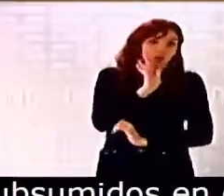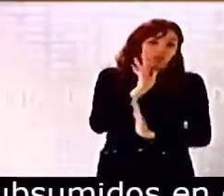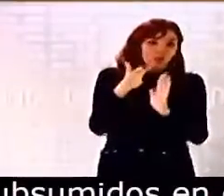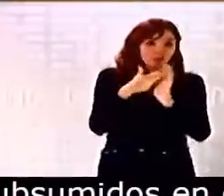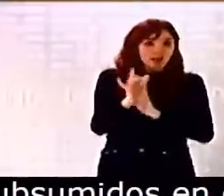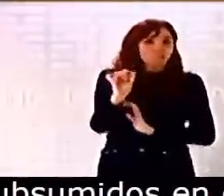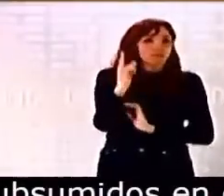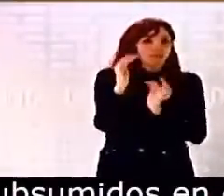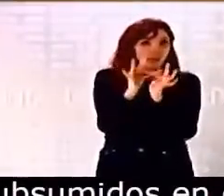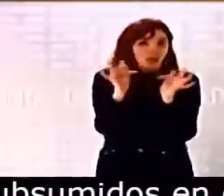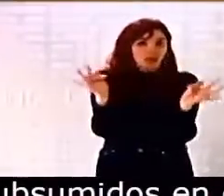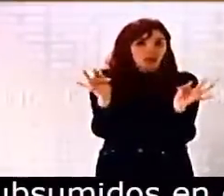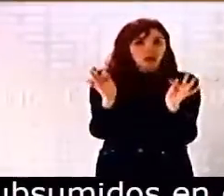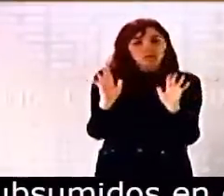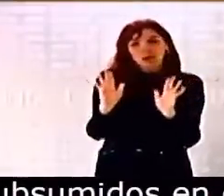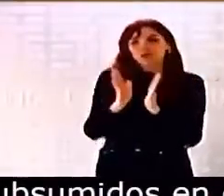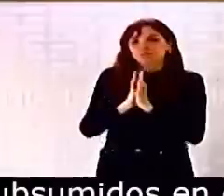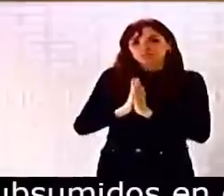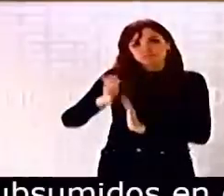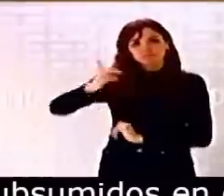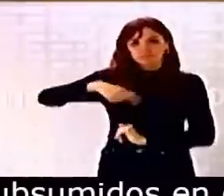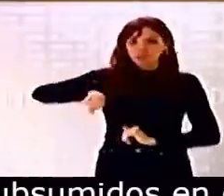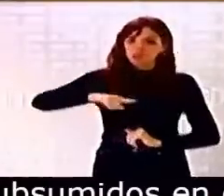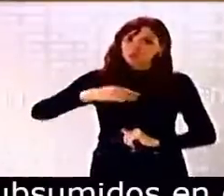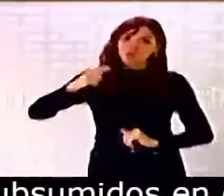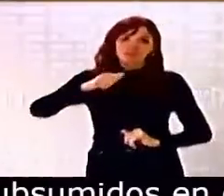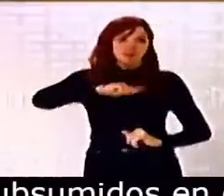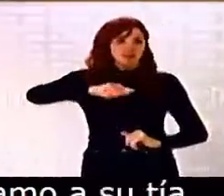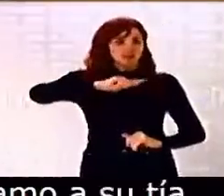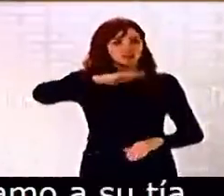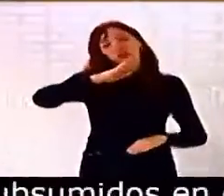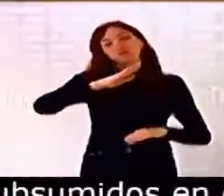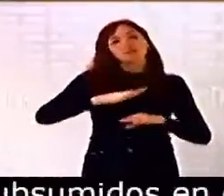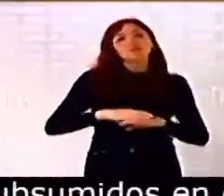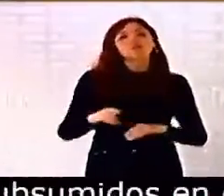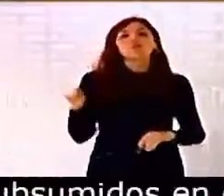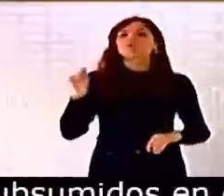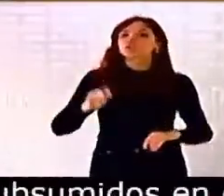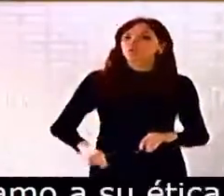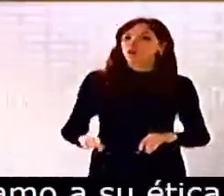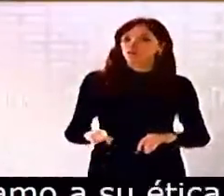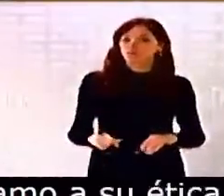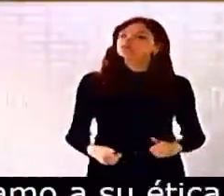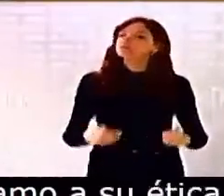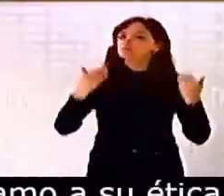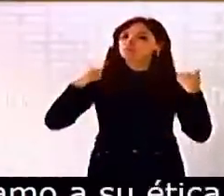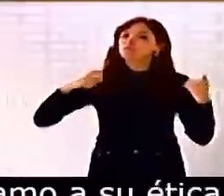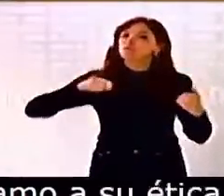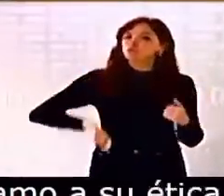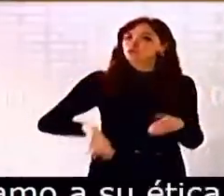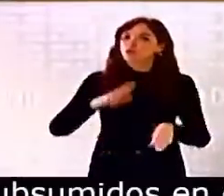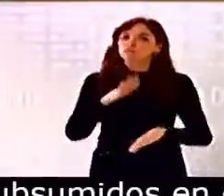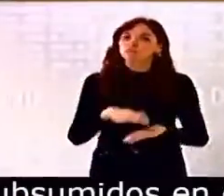Pero les llamo a su ética profesional, les llamo a su responsabilidad profesional,